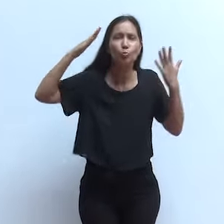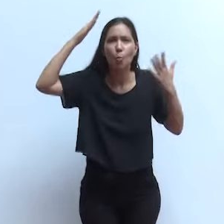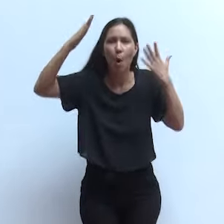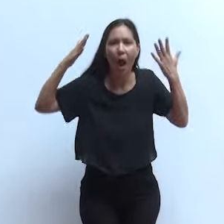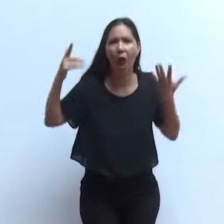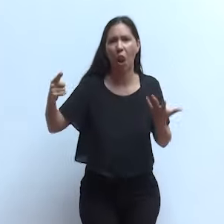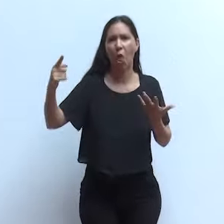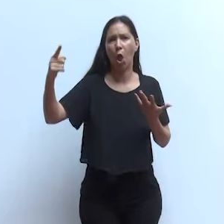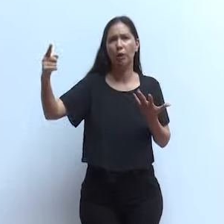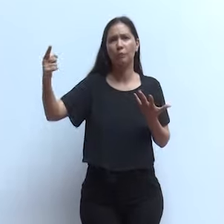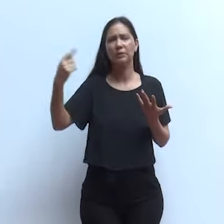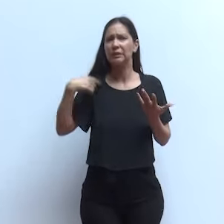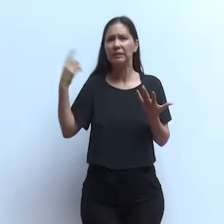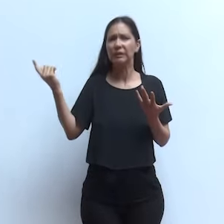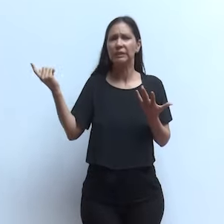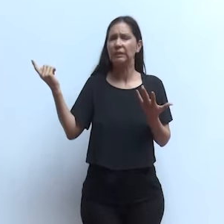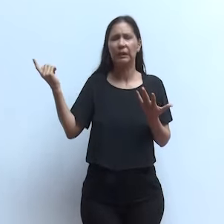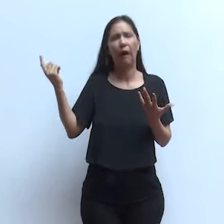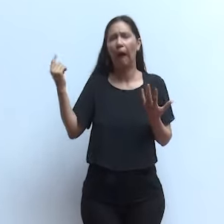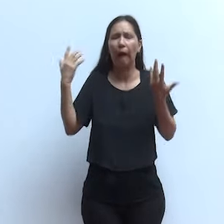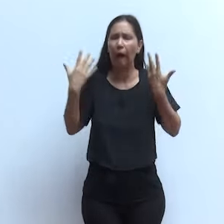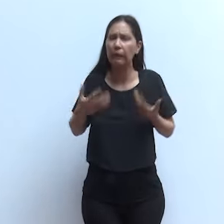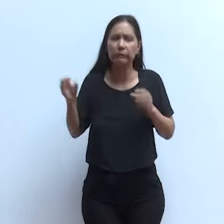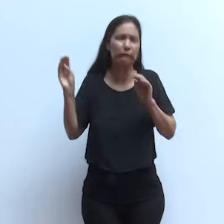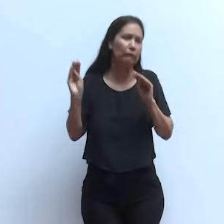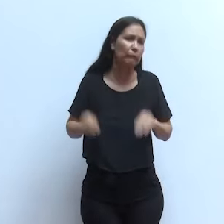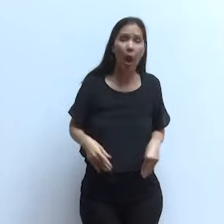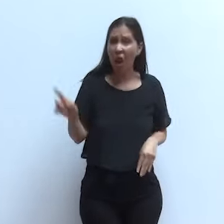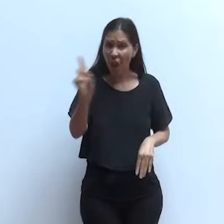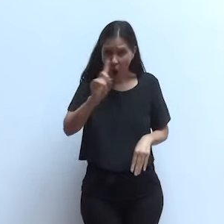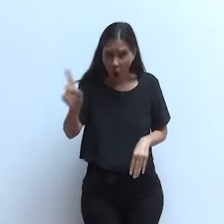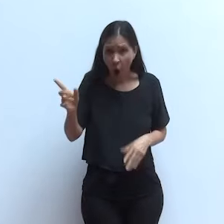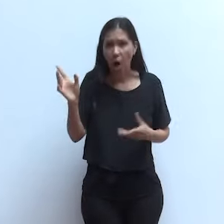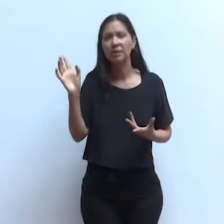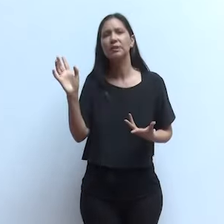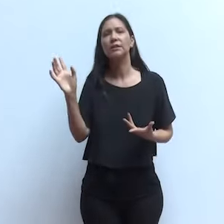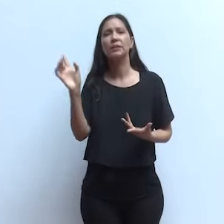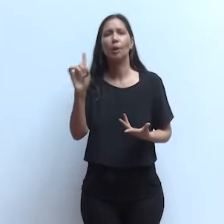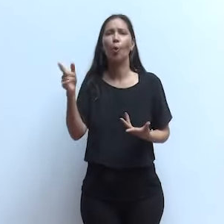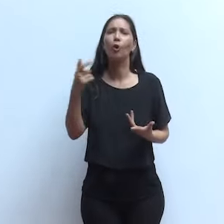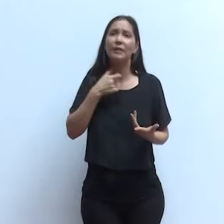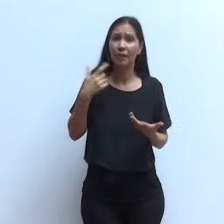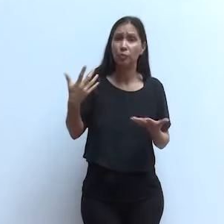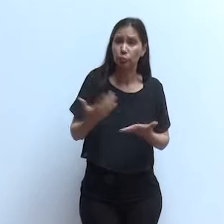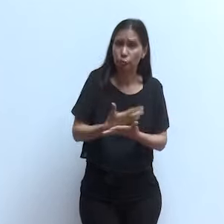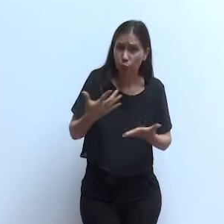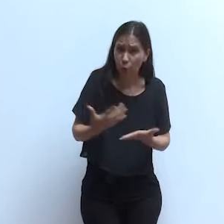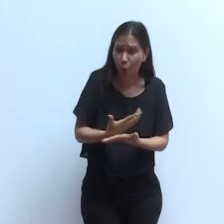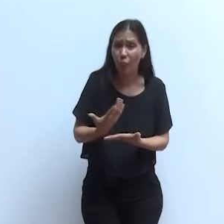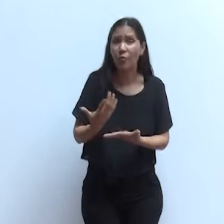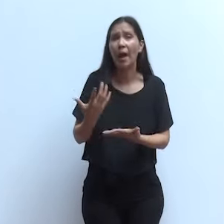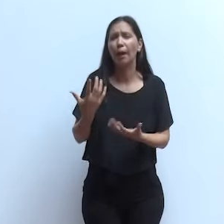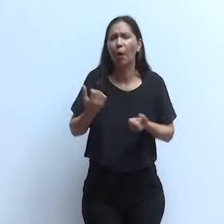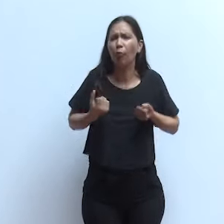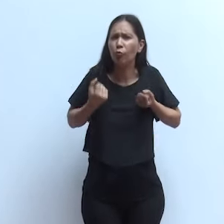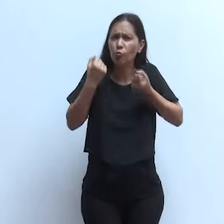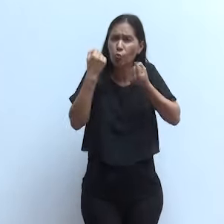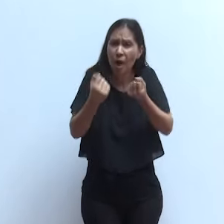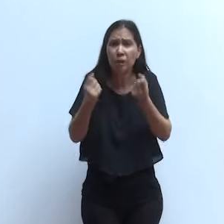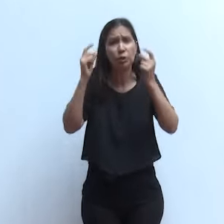dispuesta a a sufrir pero sí a sacrificarse no e y y Javier dedica varias